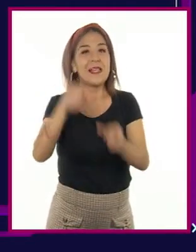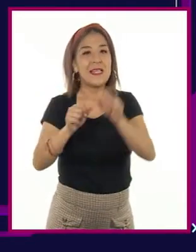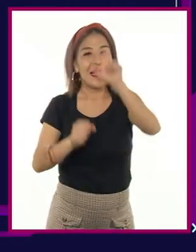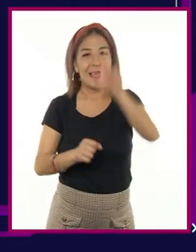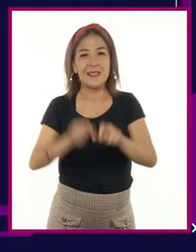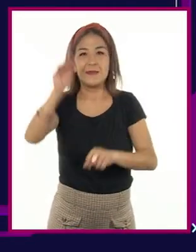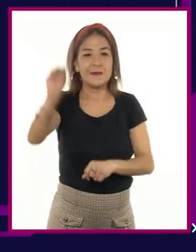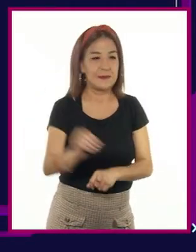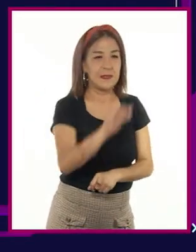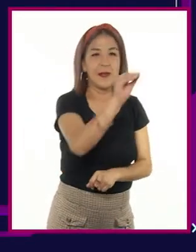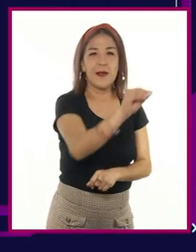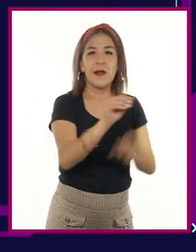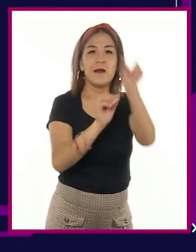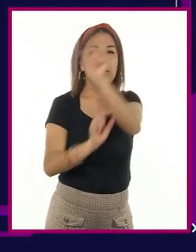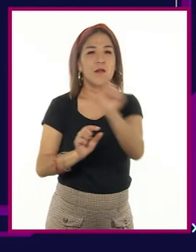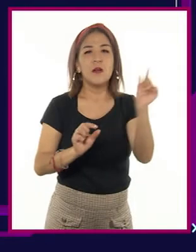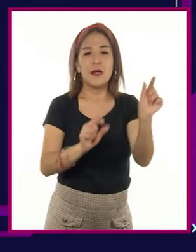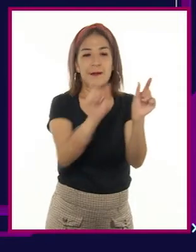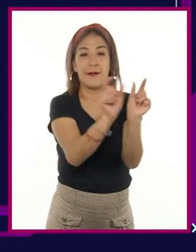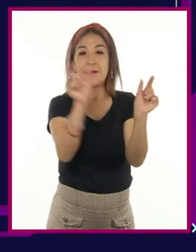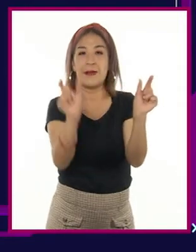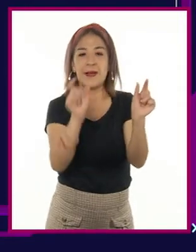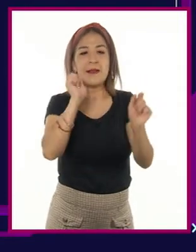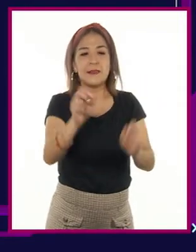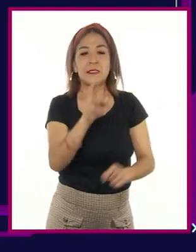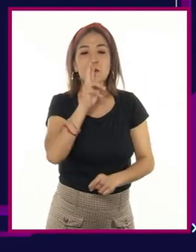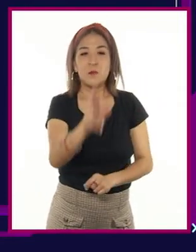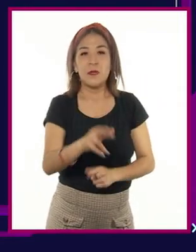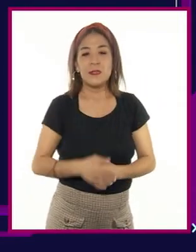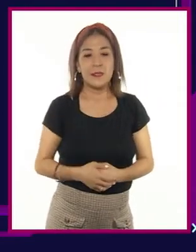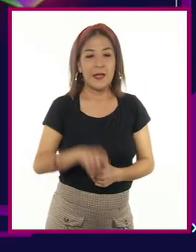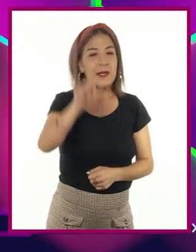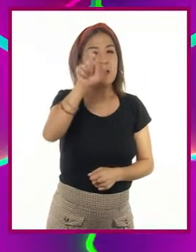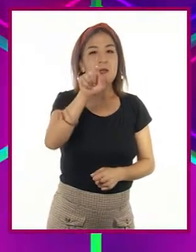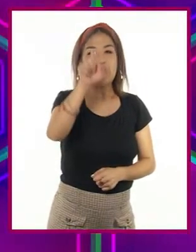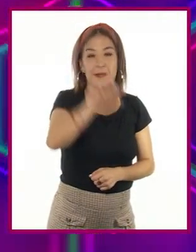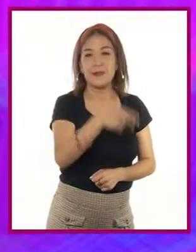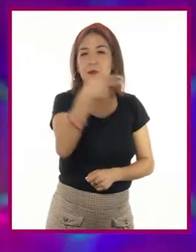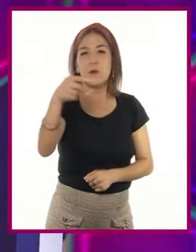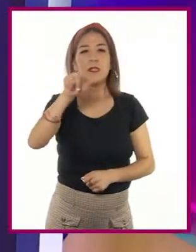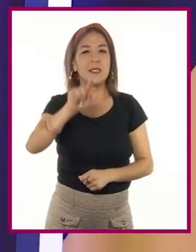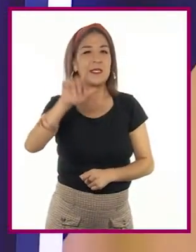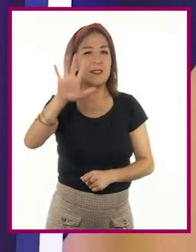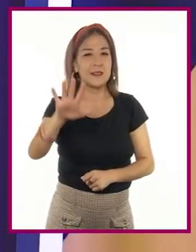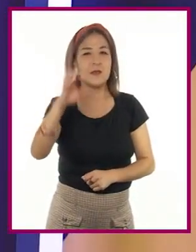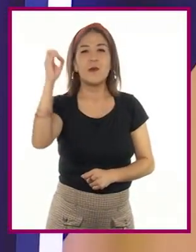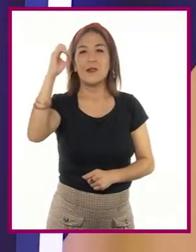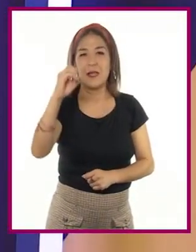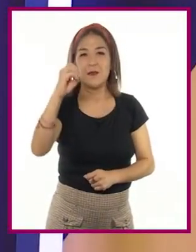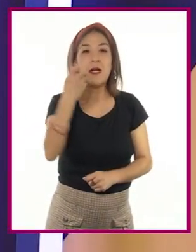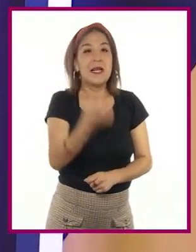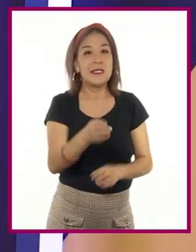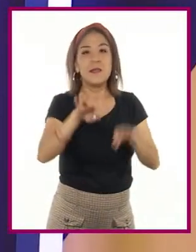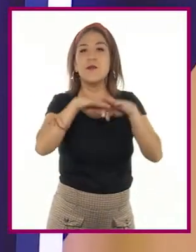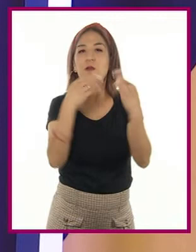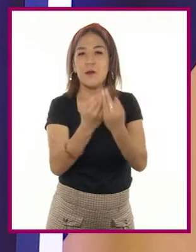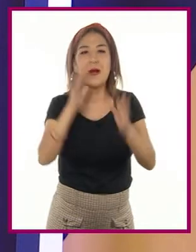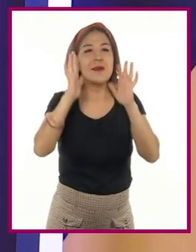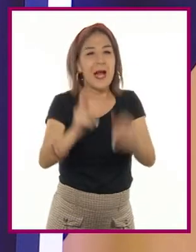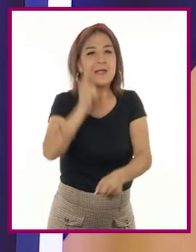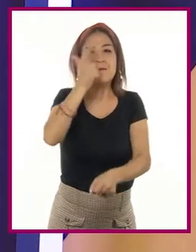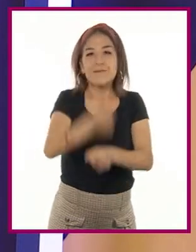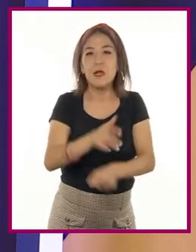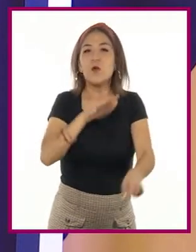x se obtiene que ésta es igual a 75 grados de este modo se encontró